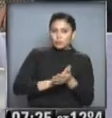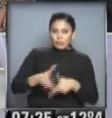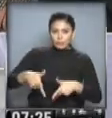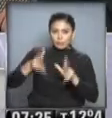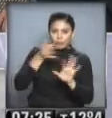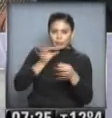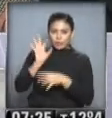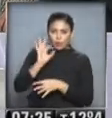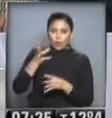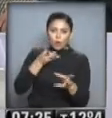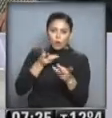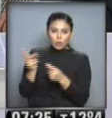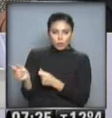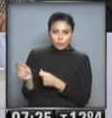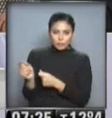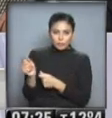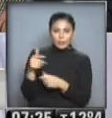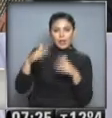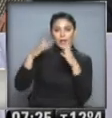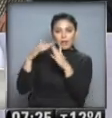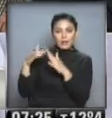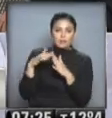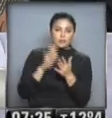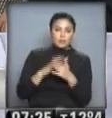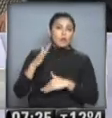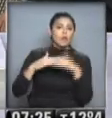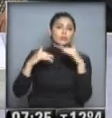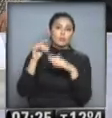inmobiliaria o alguna compra que tiene que ver con la actividad de la